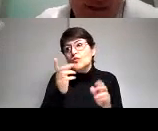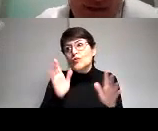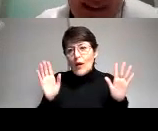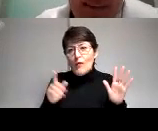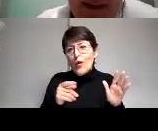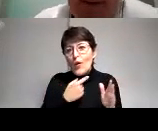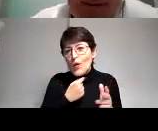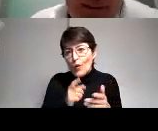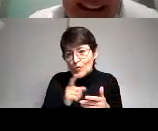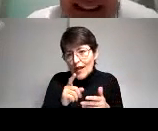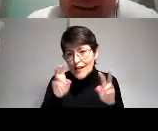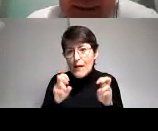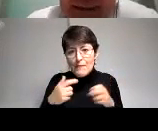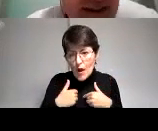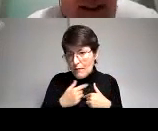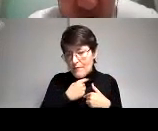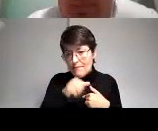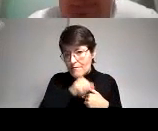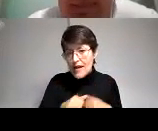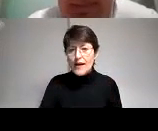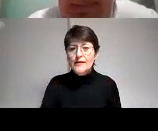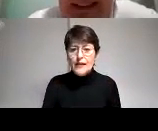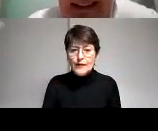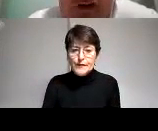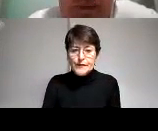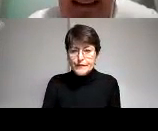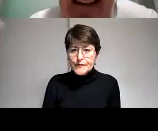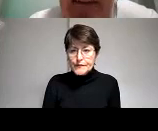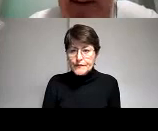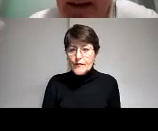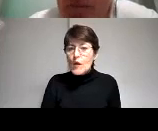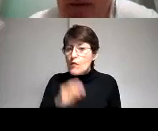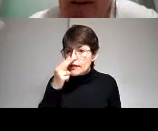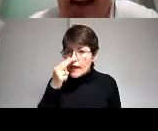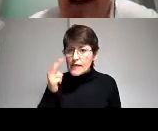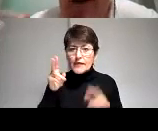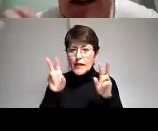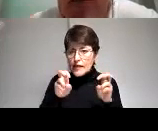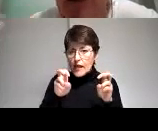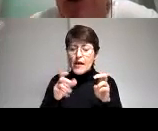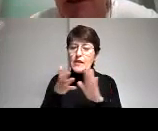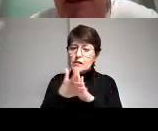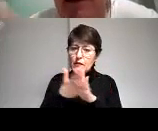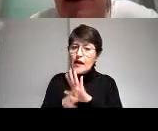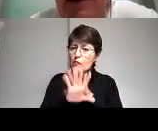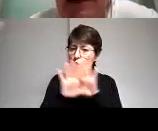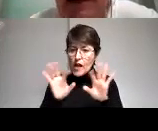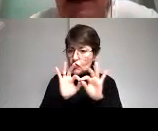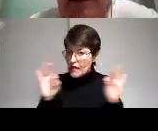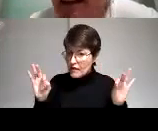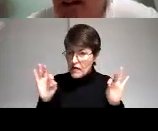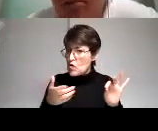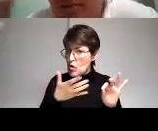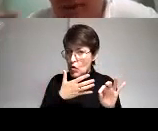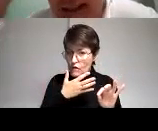vaya churro de tema, ¿no? Pero realmente es súper interesante. Además está muy bien explicado, de manera muy sencilla y